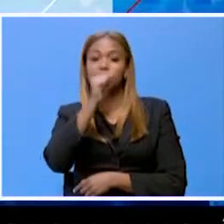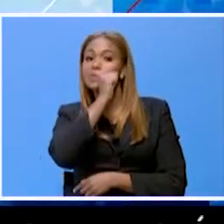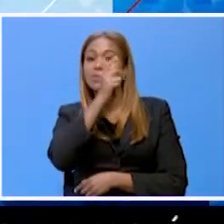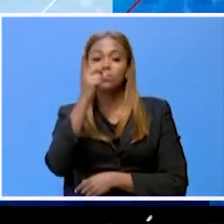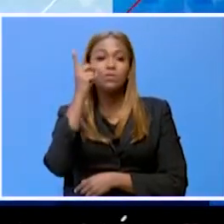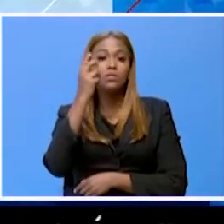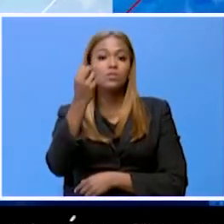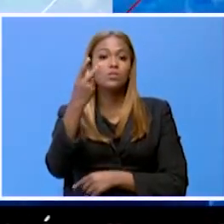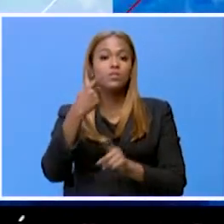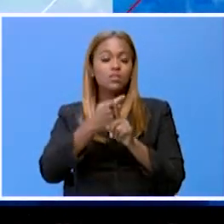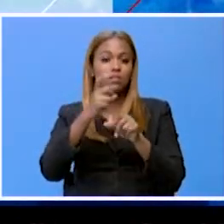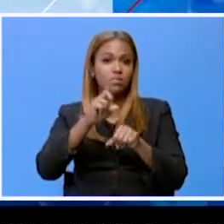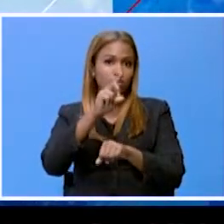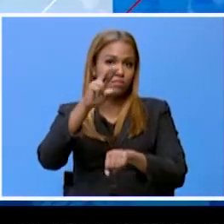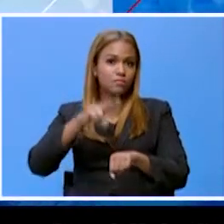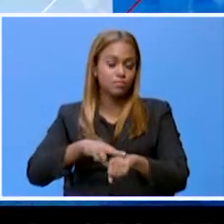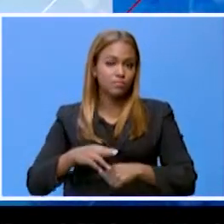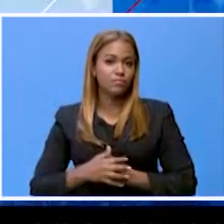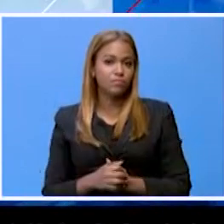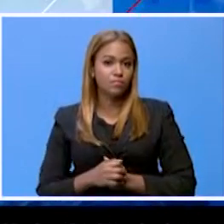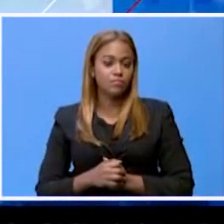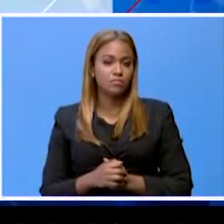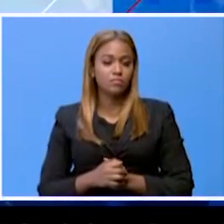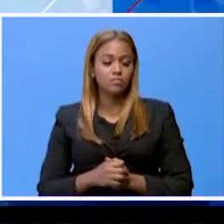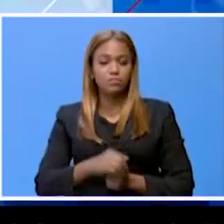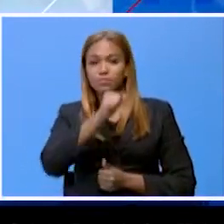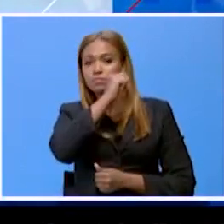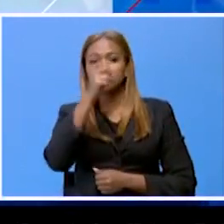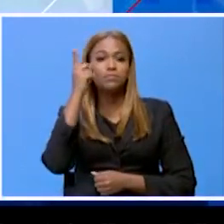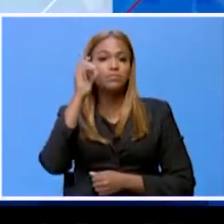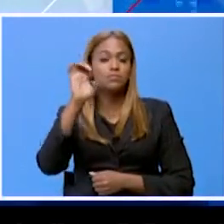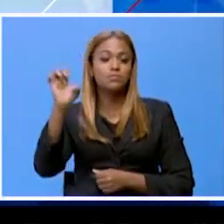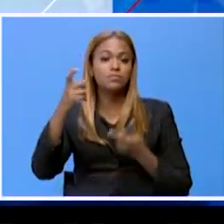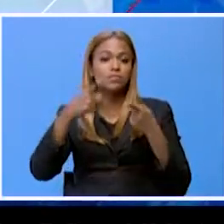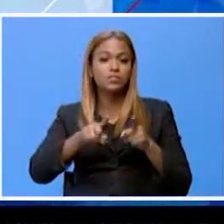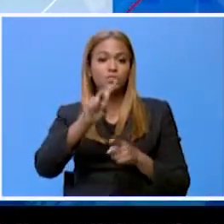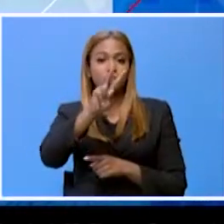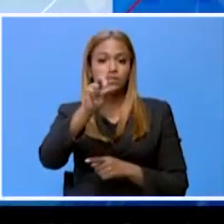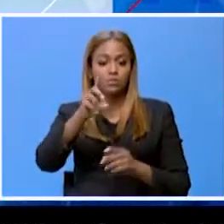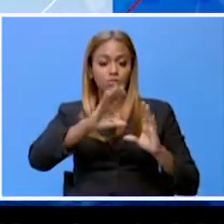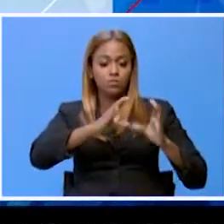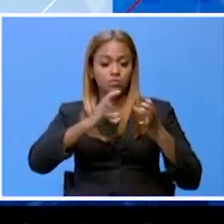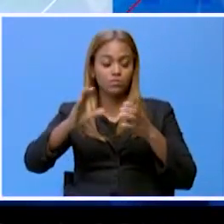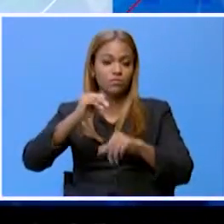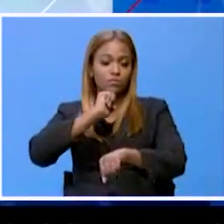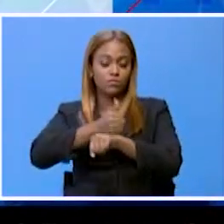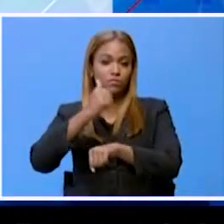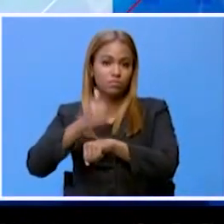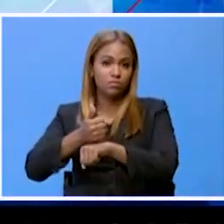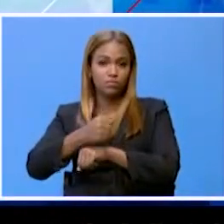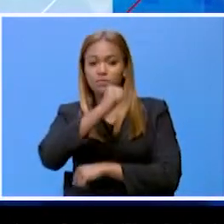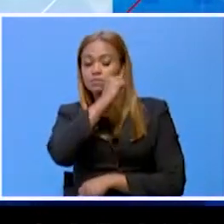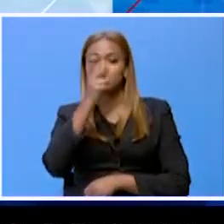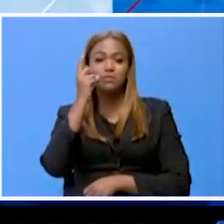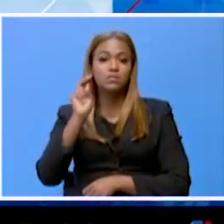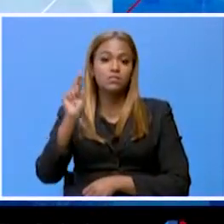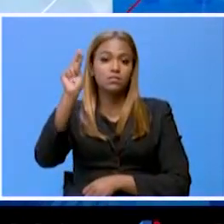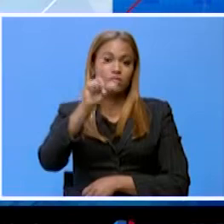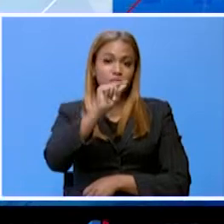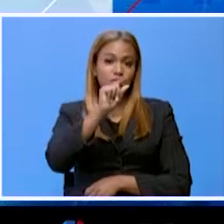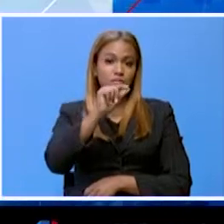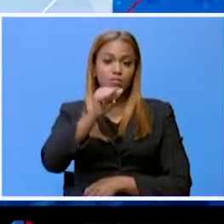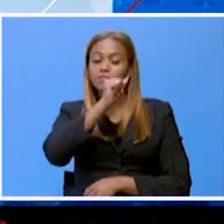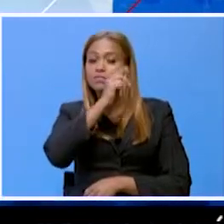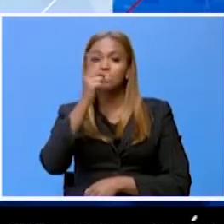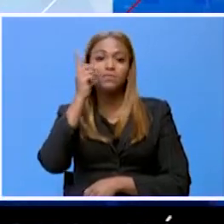12 al Distrito Nacional. En Santo Domingo Este existen 21 establecimientos habilitados, Santo Domingo Norte 20,